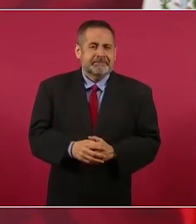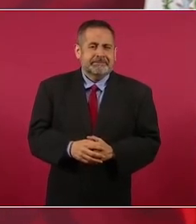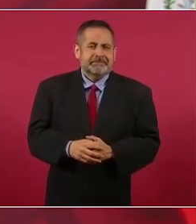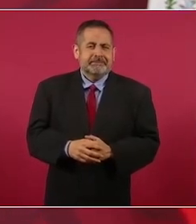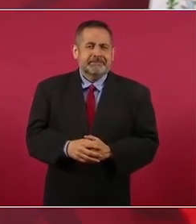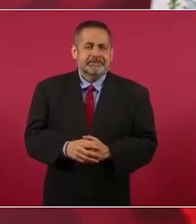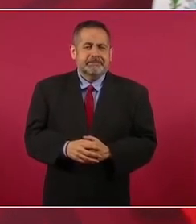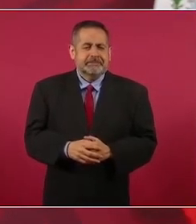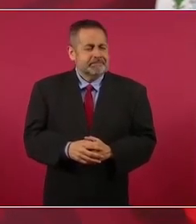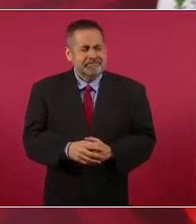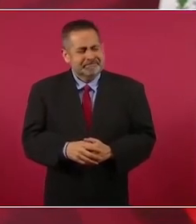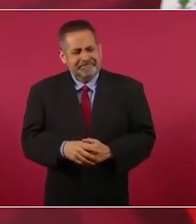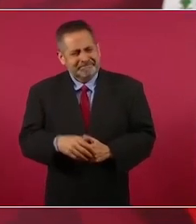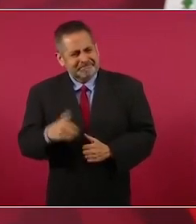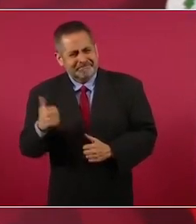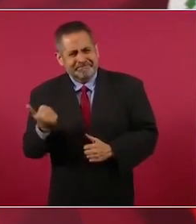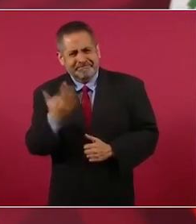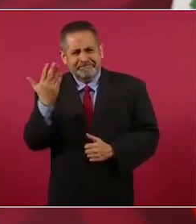Que se vayan